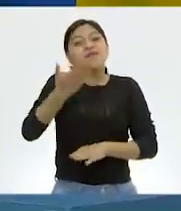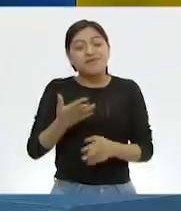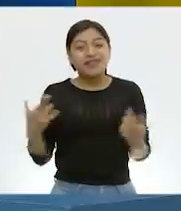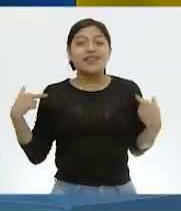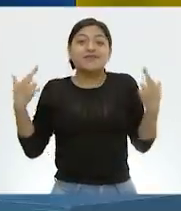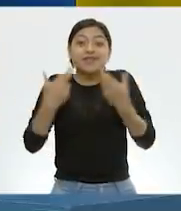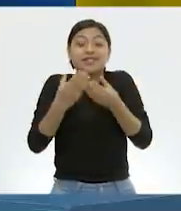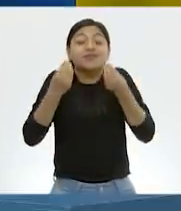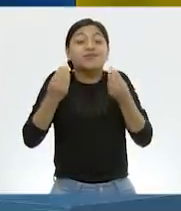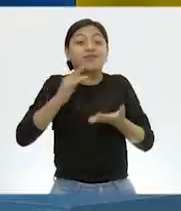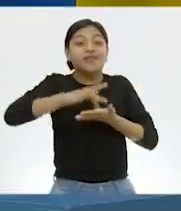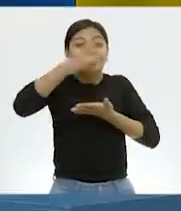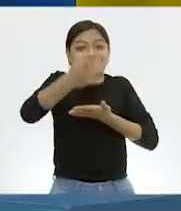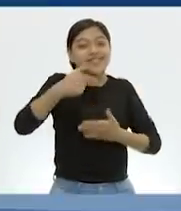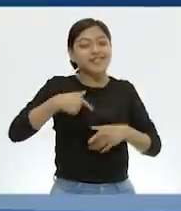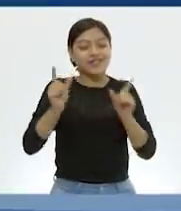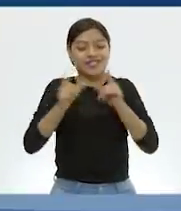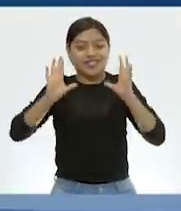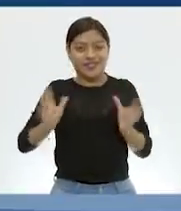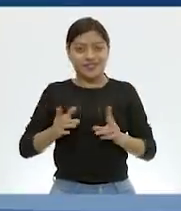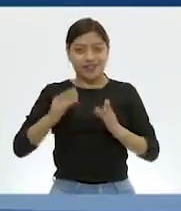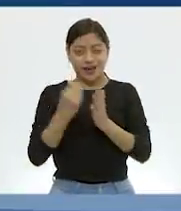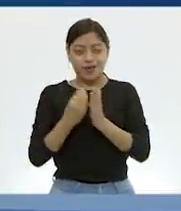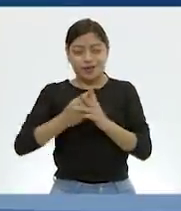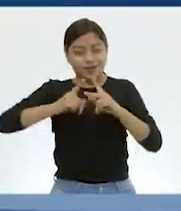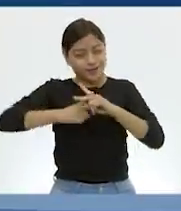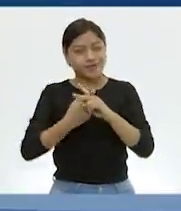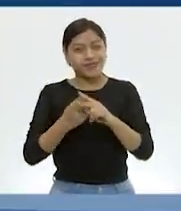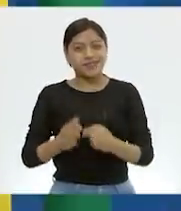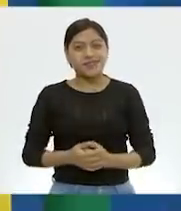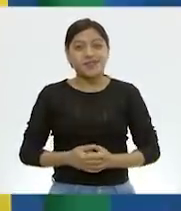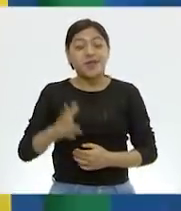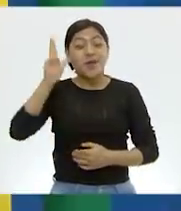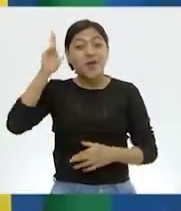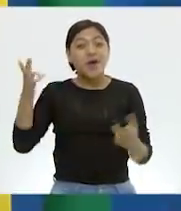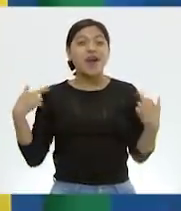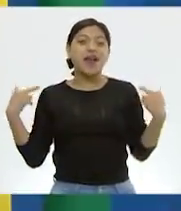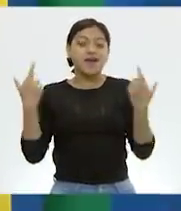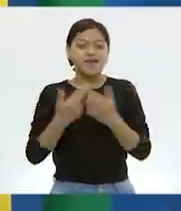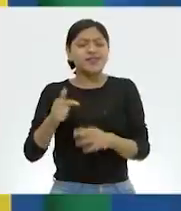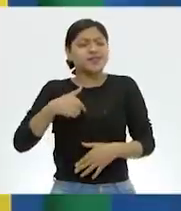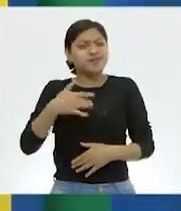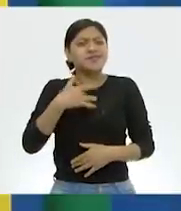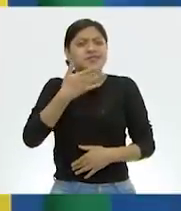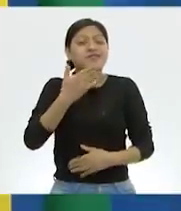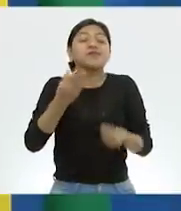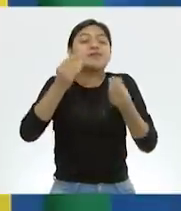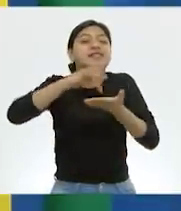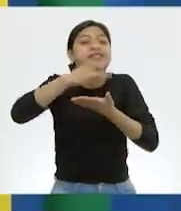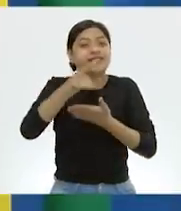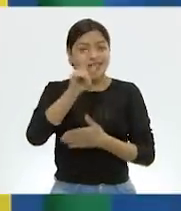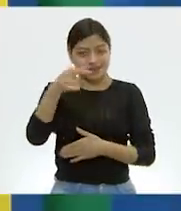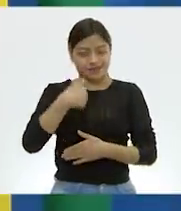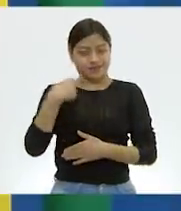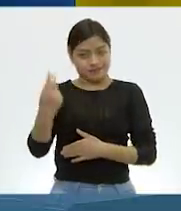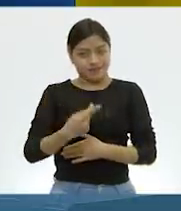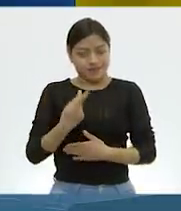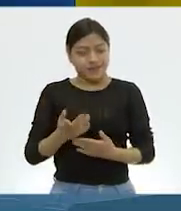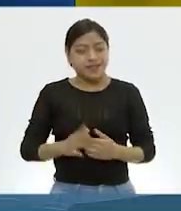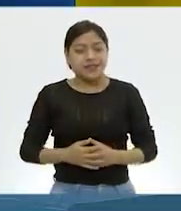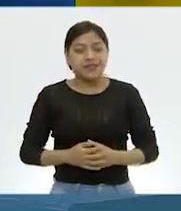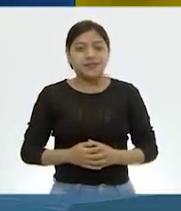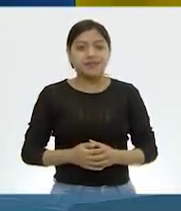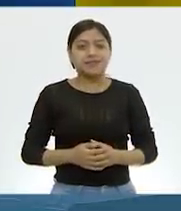maestra. Muchas gracias. Ya estoy listo para la clase de hoy. Hola, maestra, me encuentro bien. Muchas gracias por preguntar.